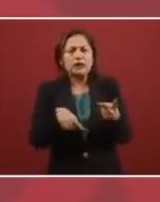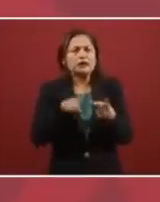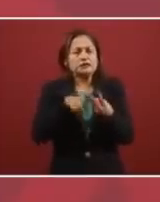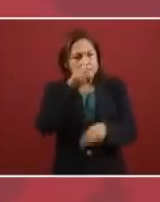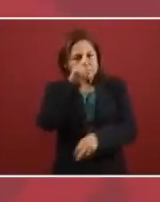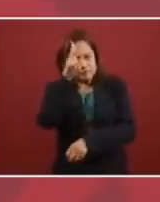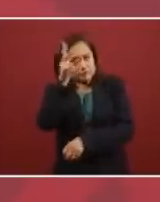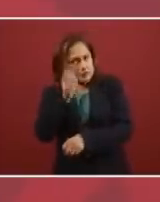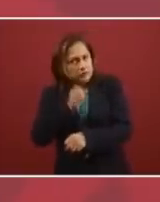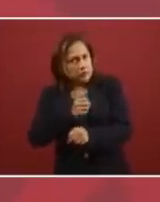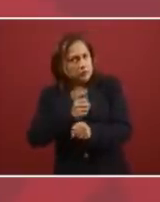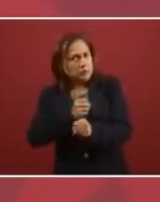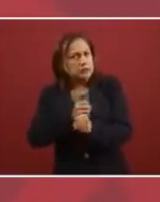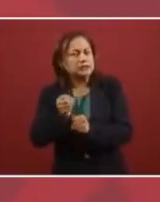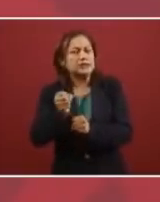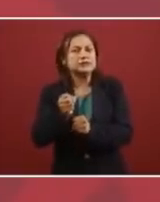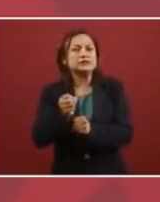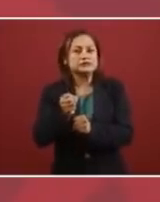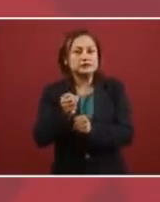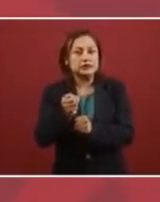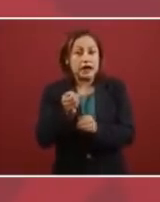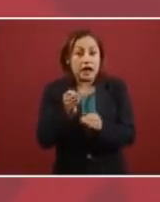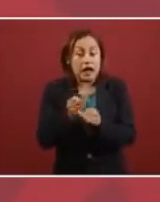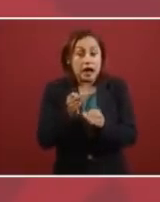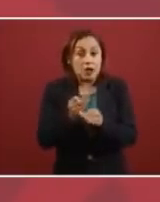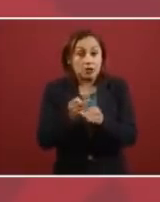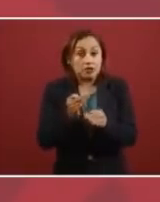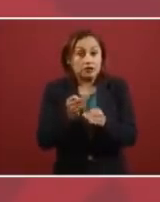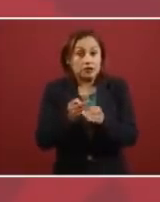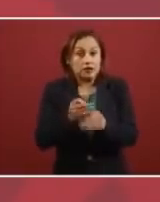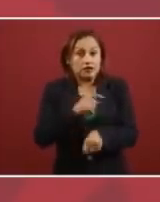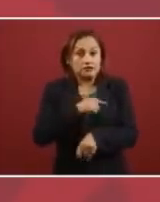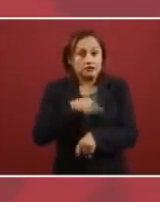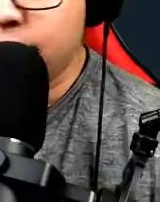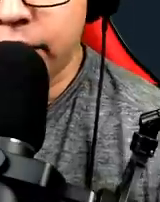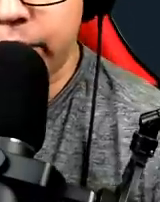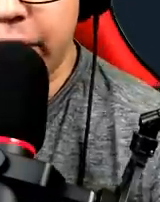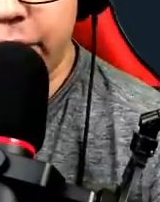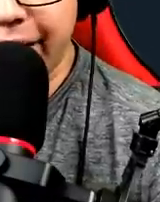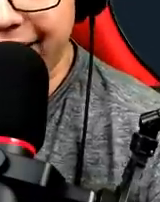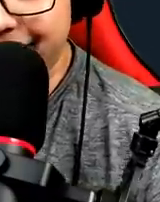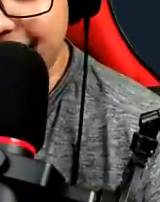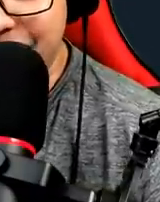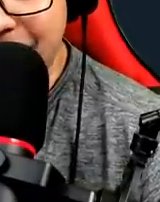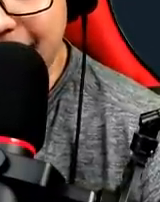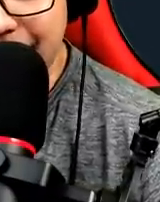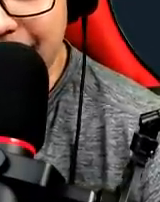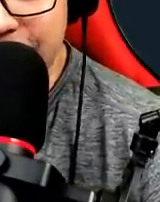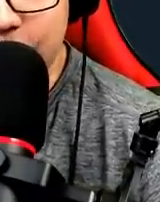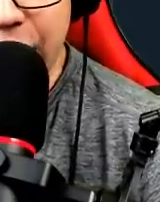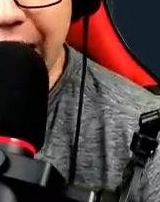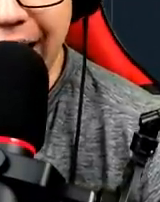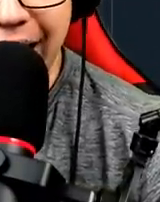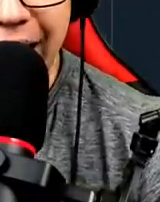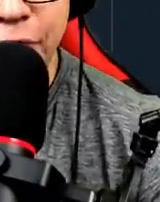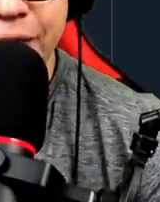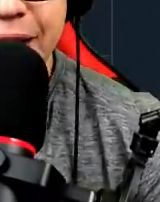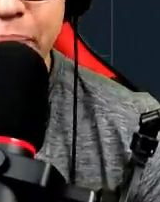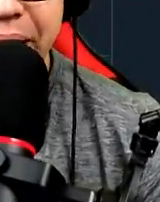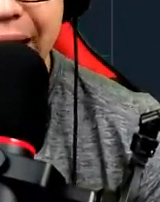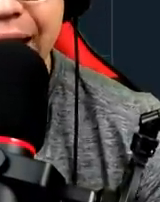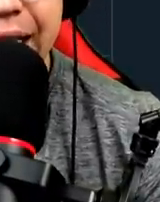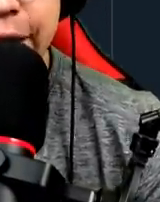entregar lo más pronto posible buenas cuentas bueno y ahí está el mensaje andrés manuel a